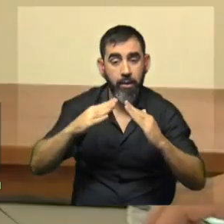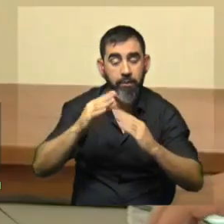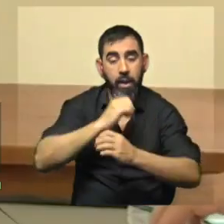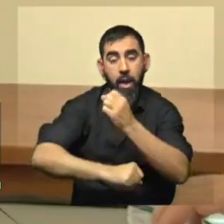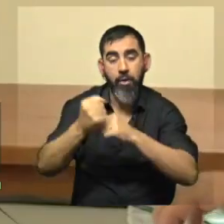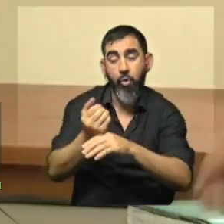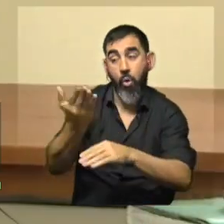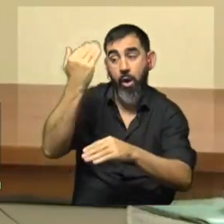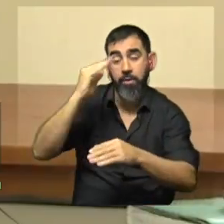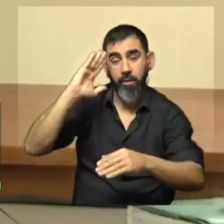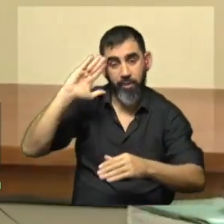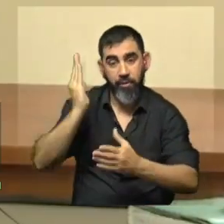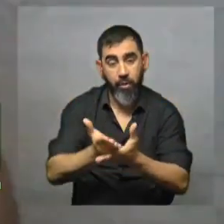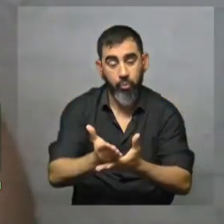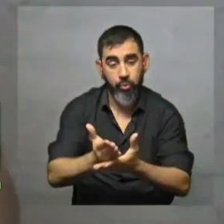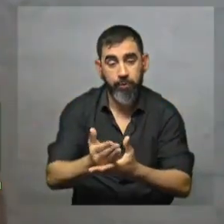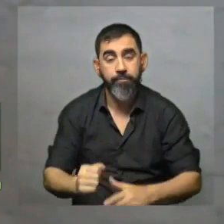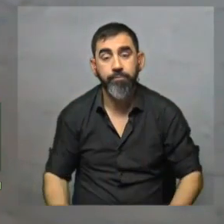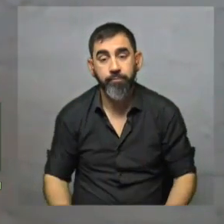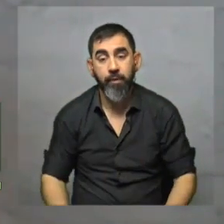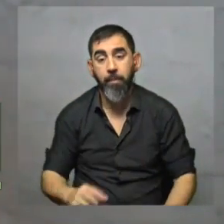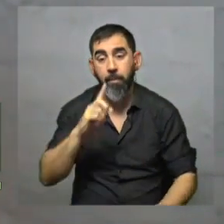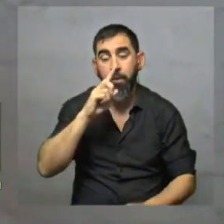años previos a la dictadura cívico-militar de